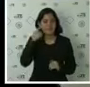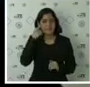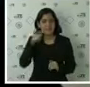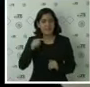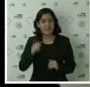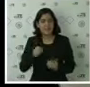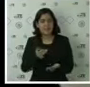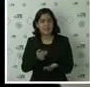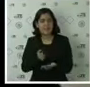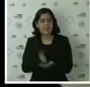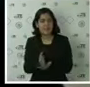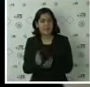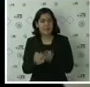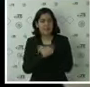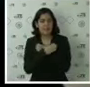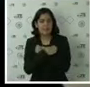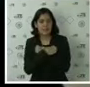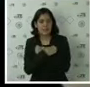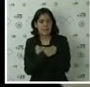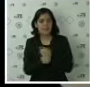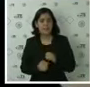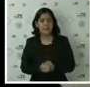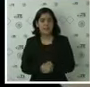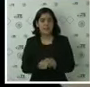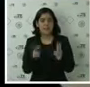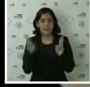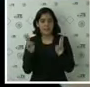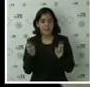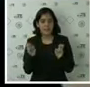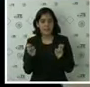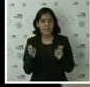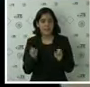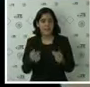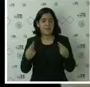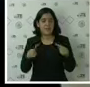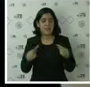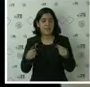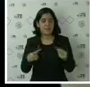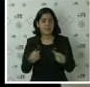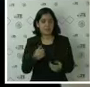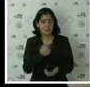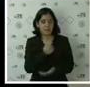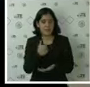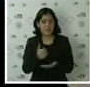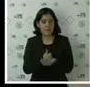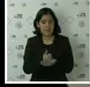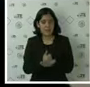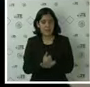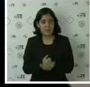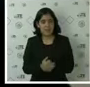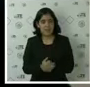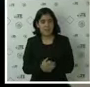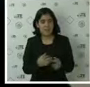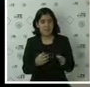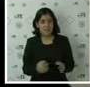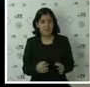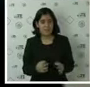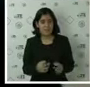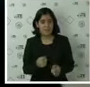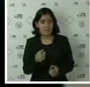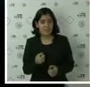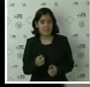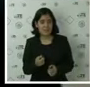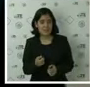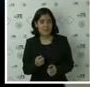distancia. En el tema de educar en la ciudadanía es importante y es necesario el diálogo, el intercambio de